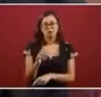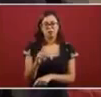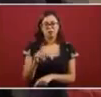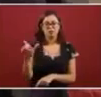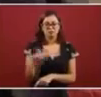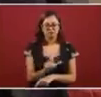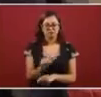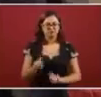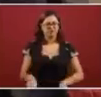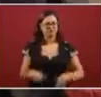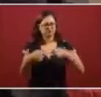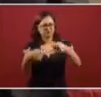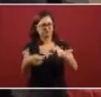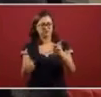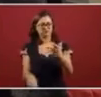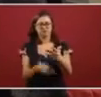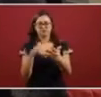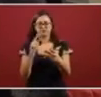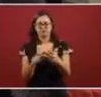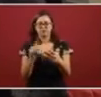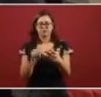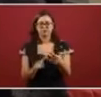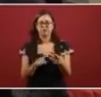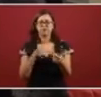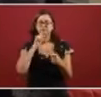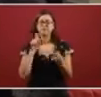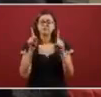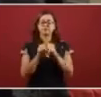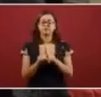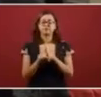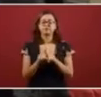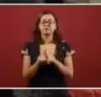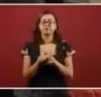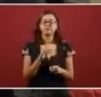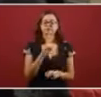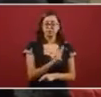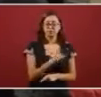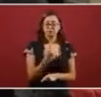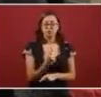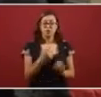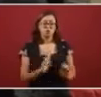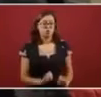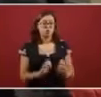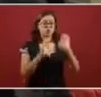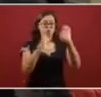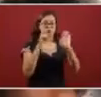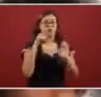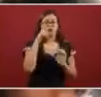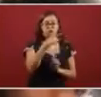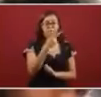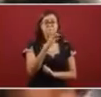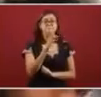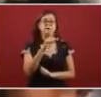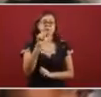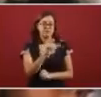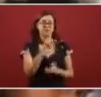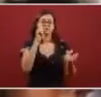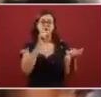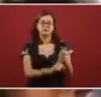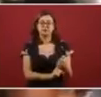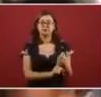Y también publicamos que lleva 7 años el edificio B1 en la torre ejecutiva de Pemex,